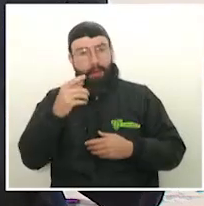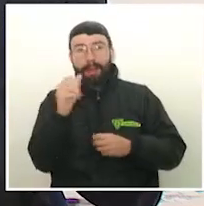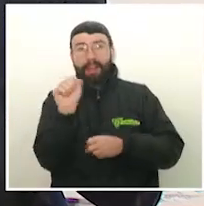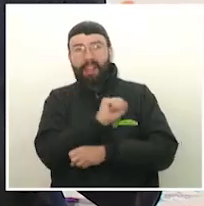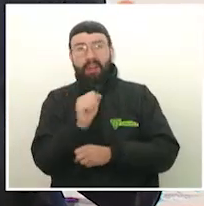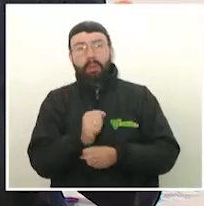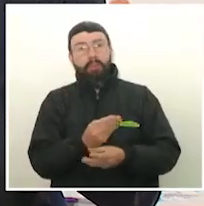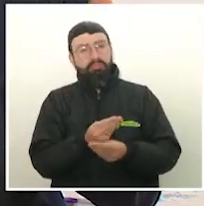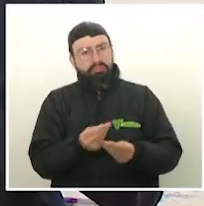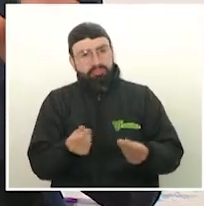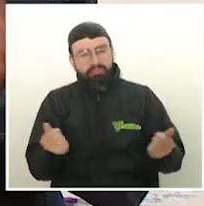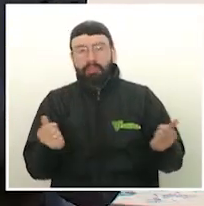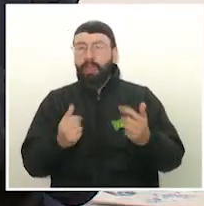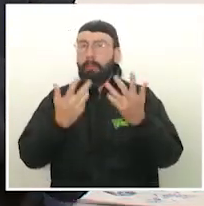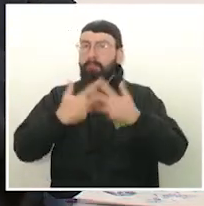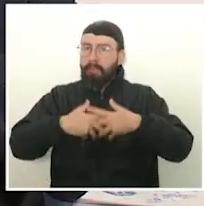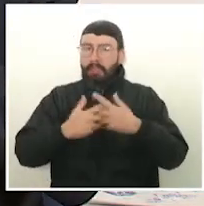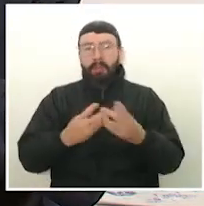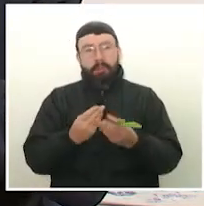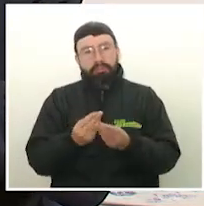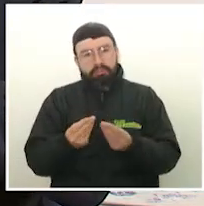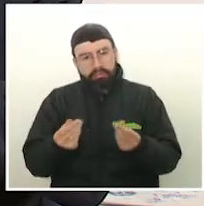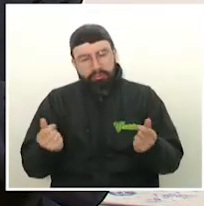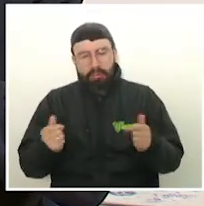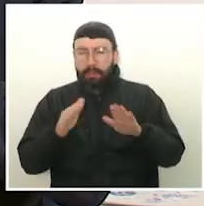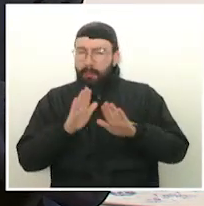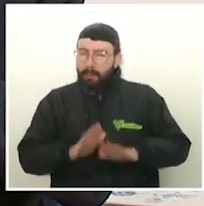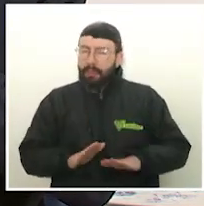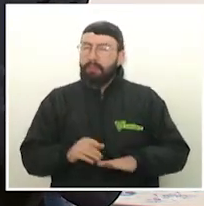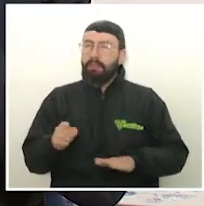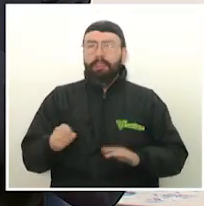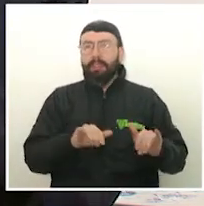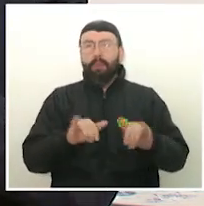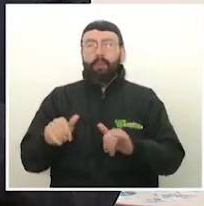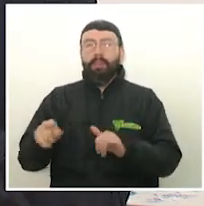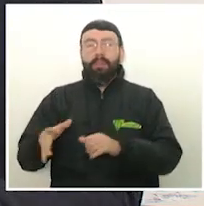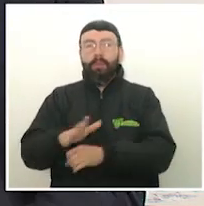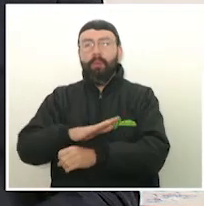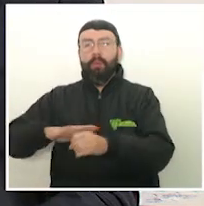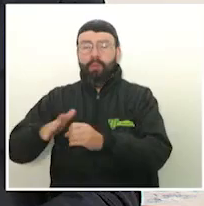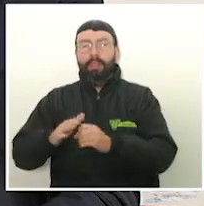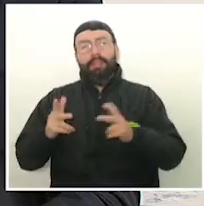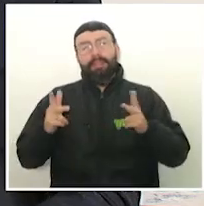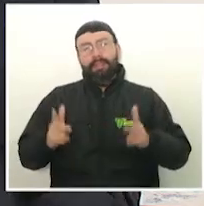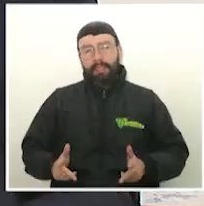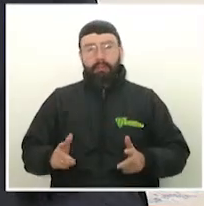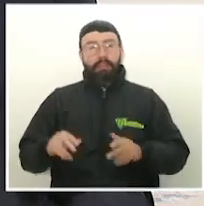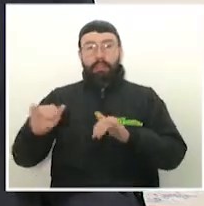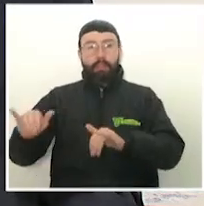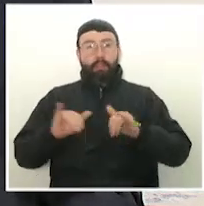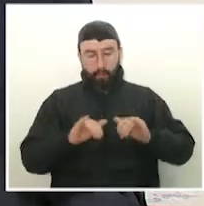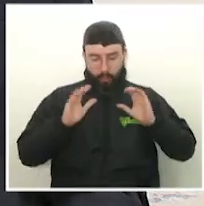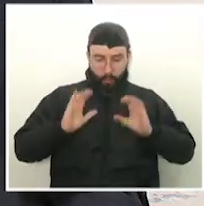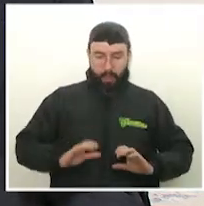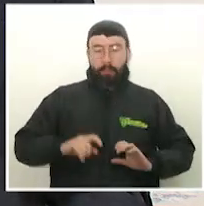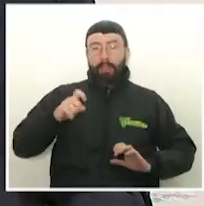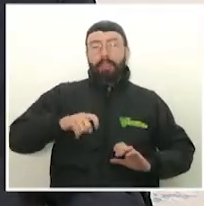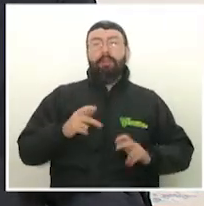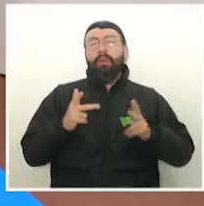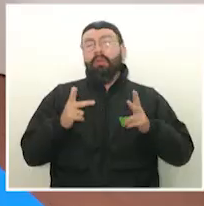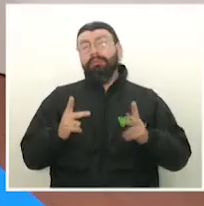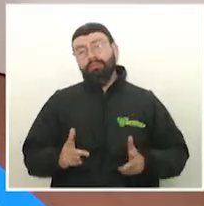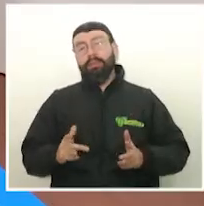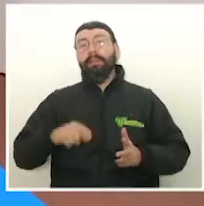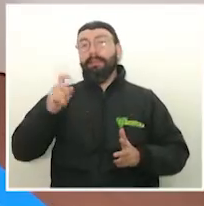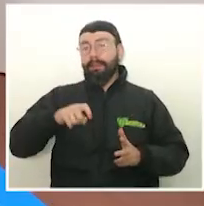muchas industrias. Y le dimos un descanso al universo, como muchas veces tenemos que hacérselo a nuestro cuerpo. Qué